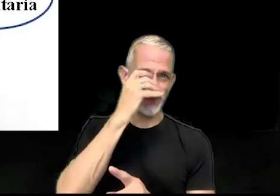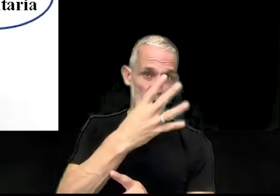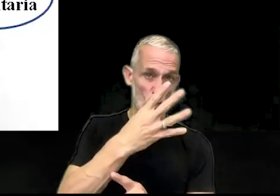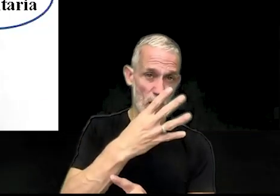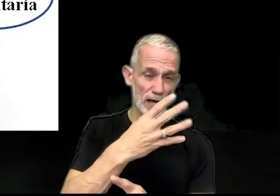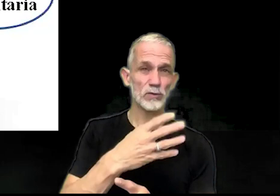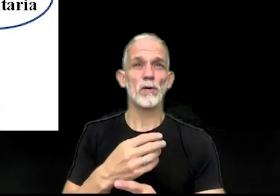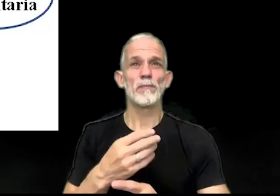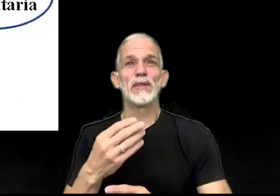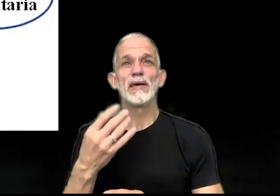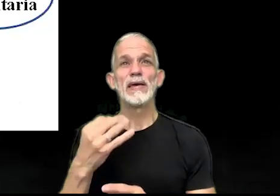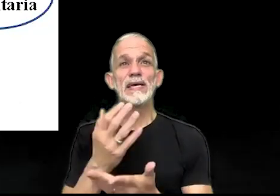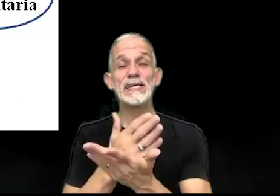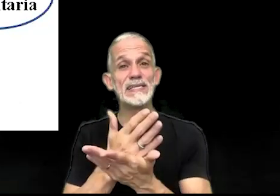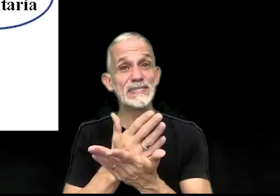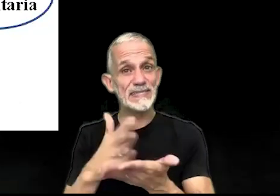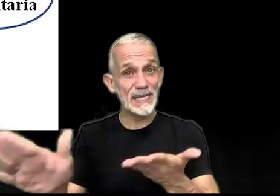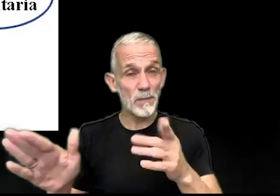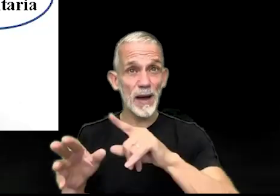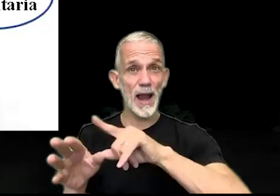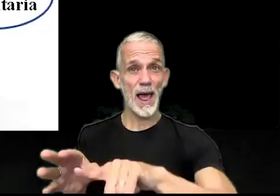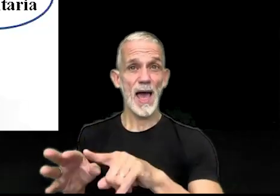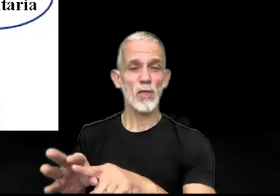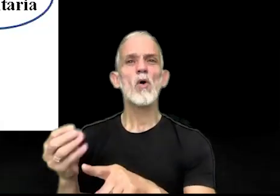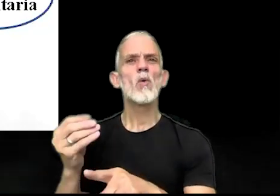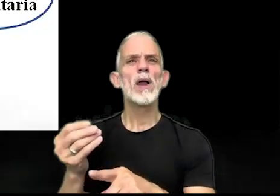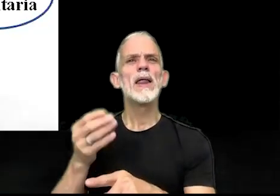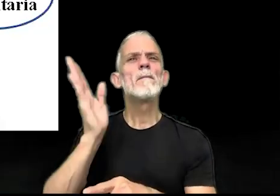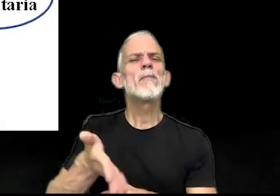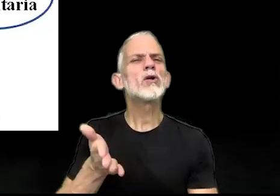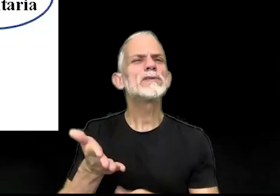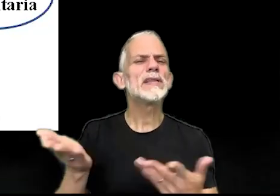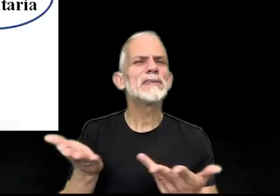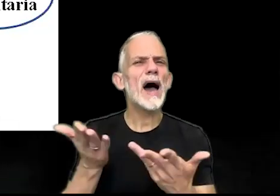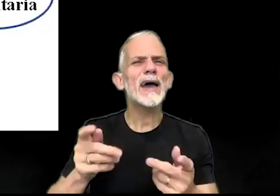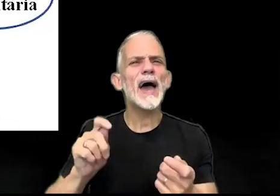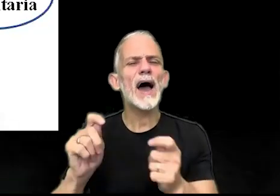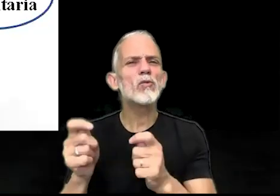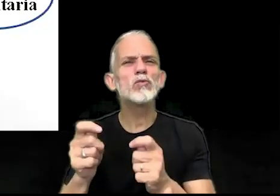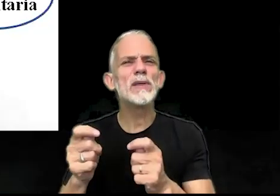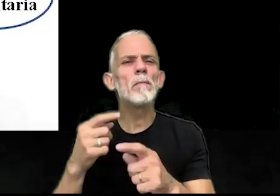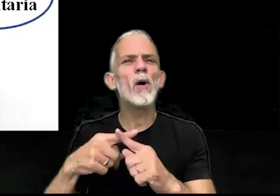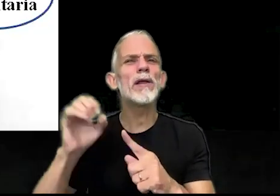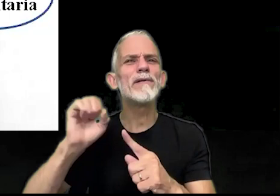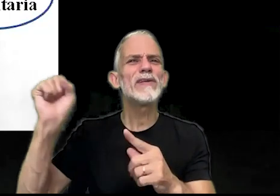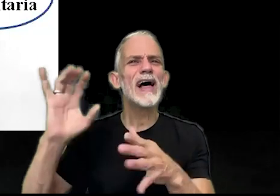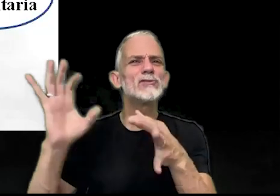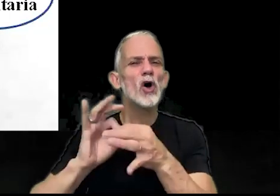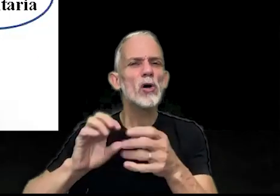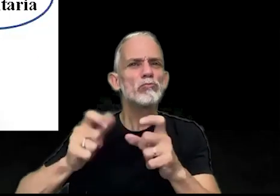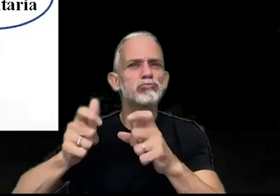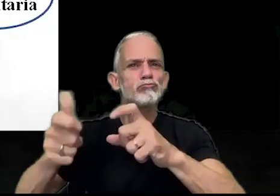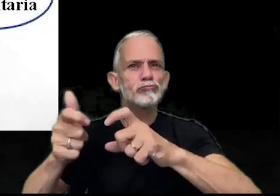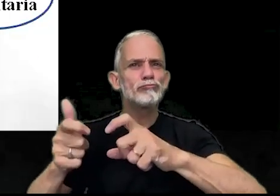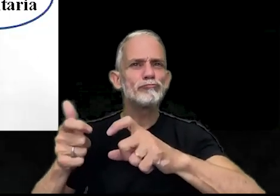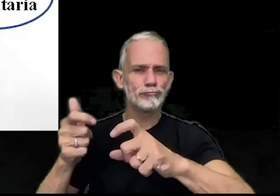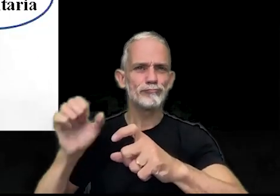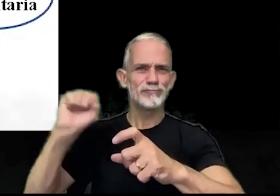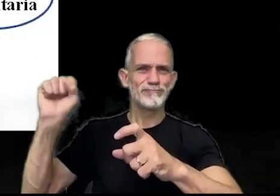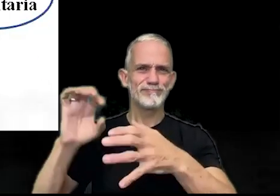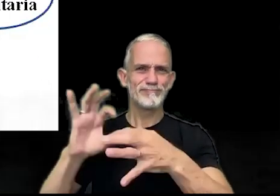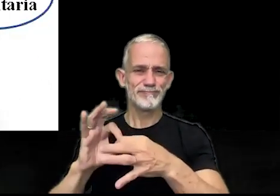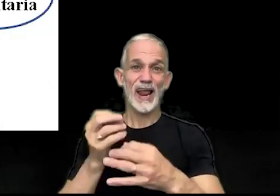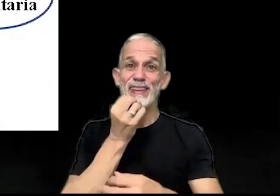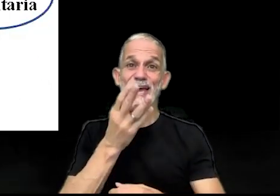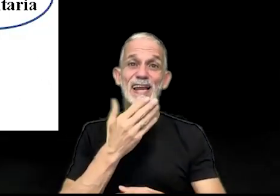2024 y separadamente cuál es el porcentaje de ajuste por inflación que corresponde a